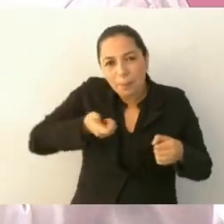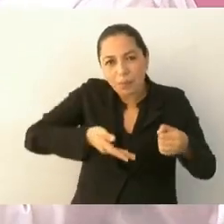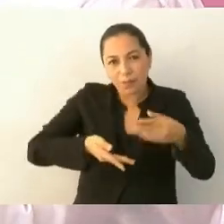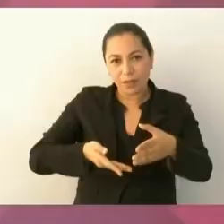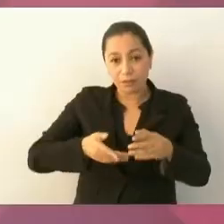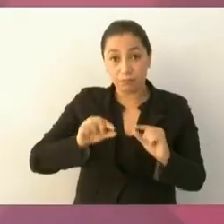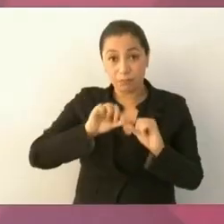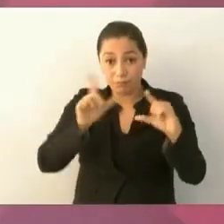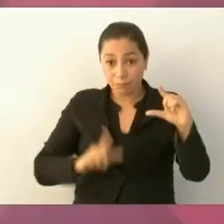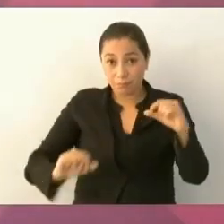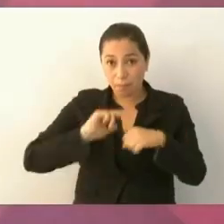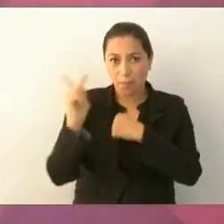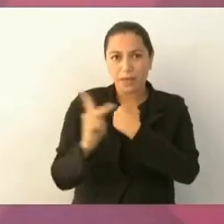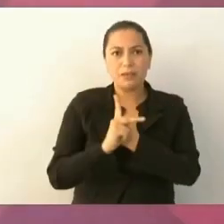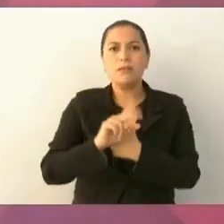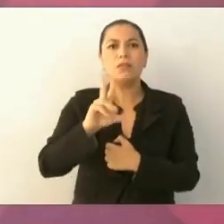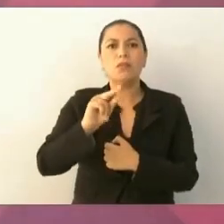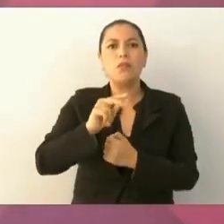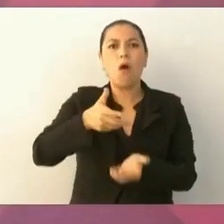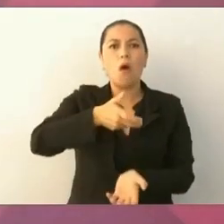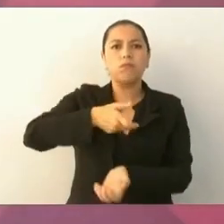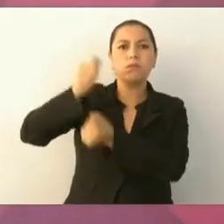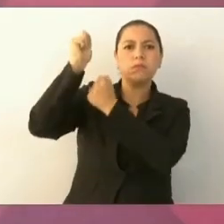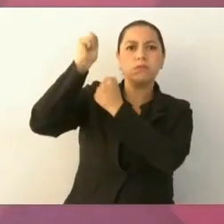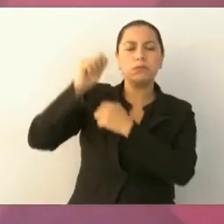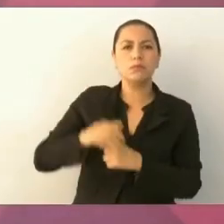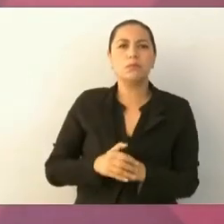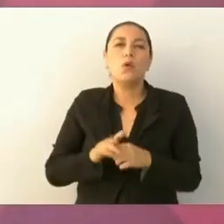o como no les costó hacerlo,